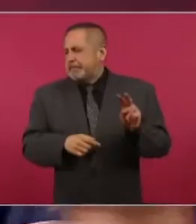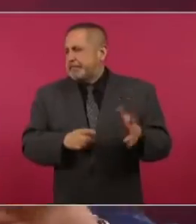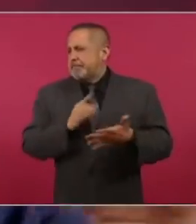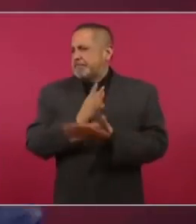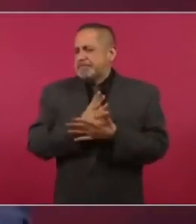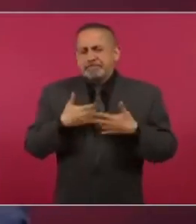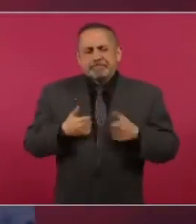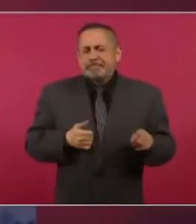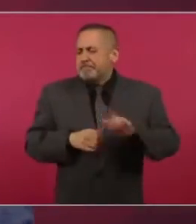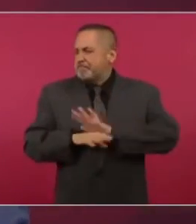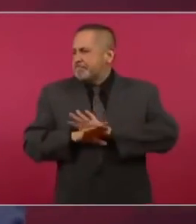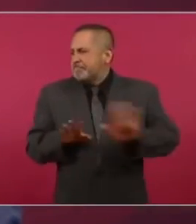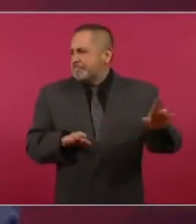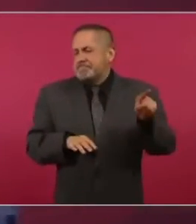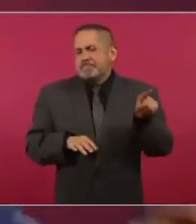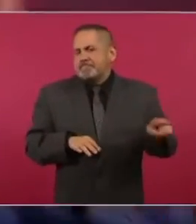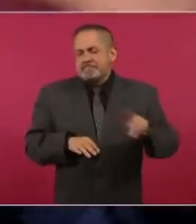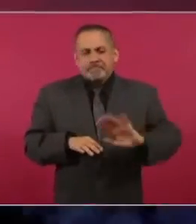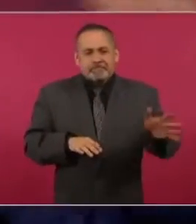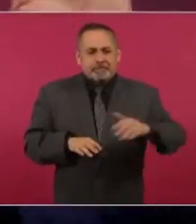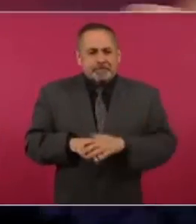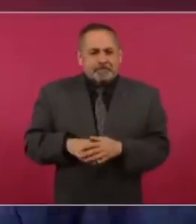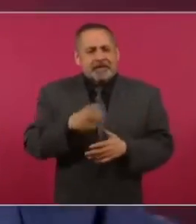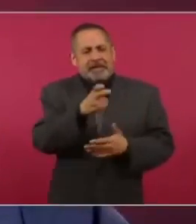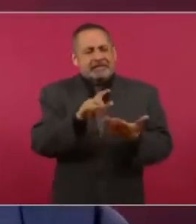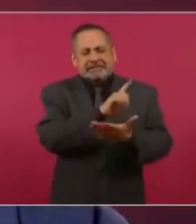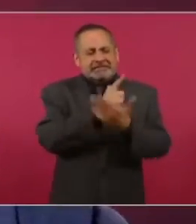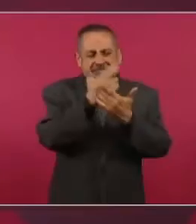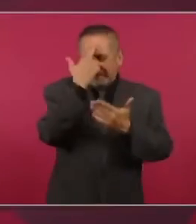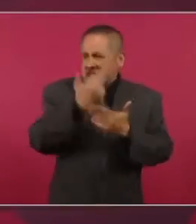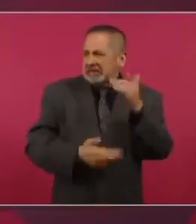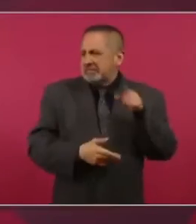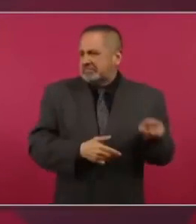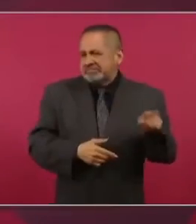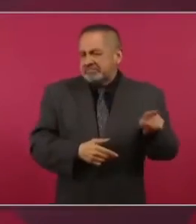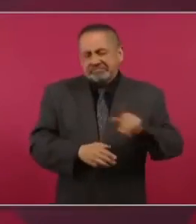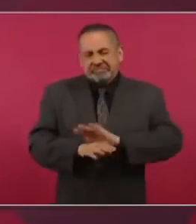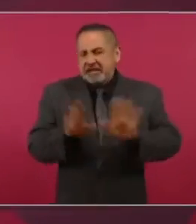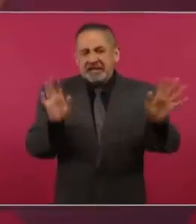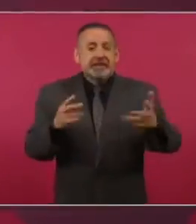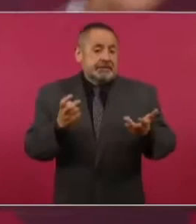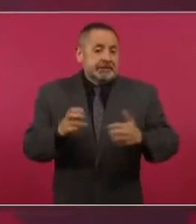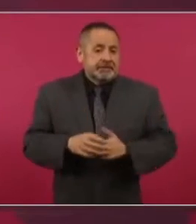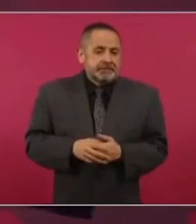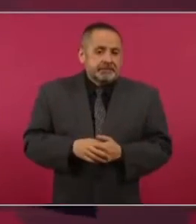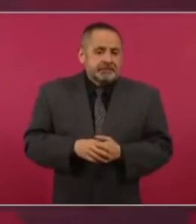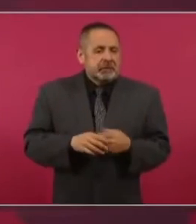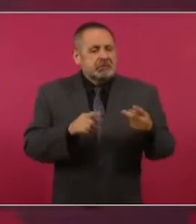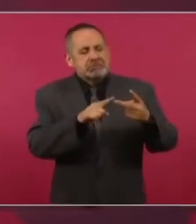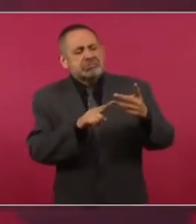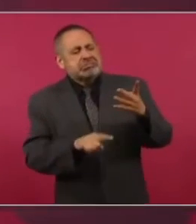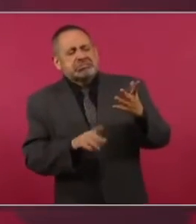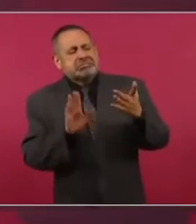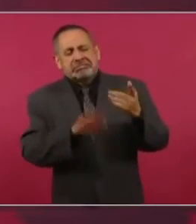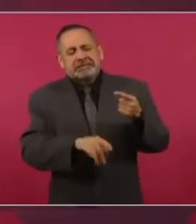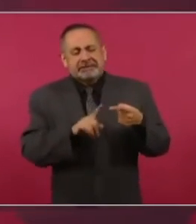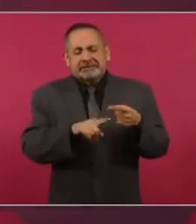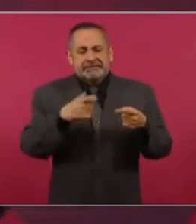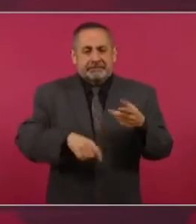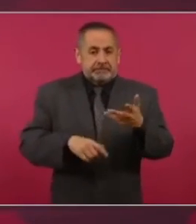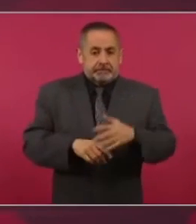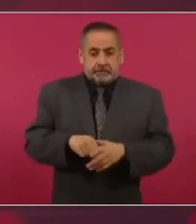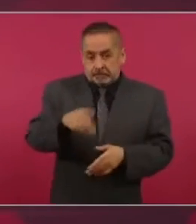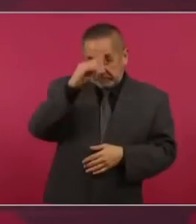O sea, ese es el delito mayor. Lo demás es secundario. ¿Sería el